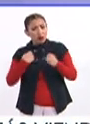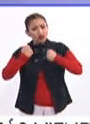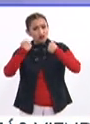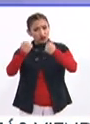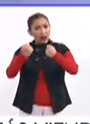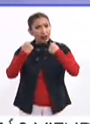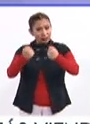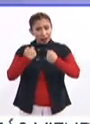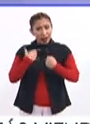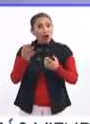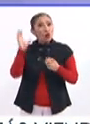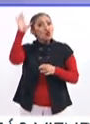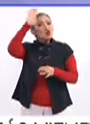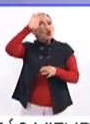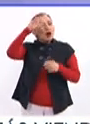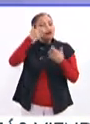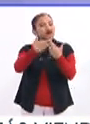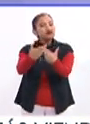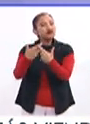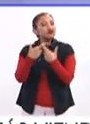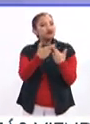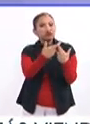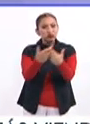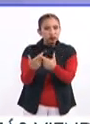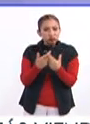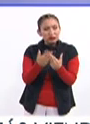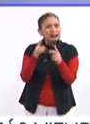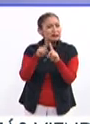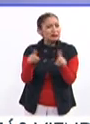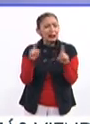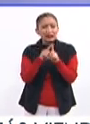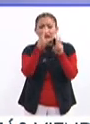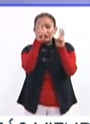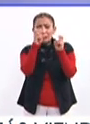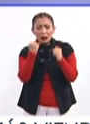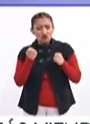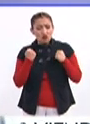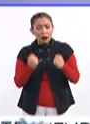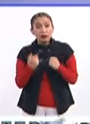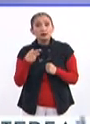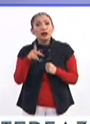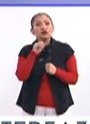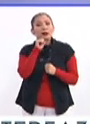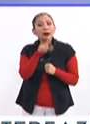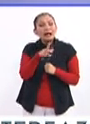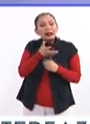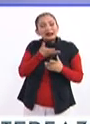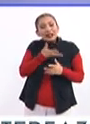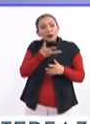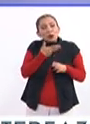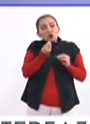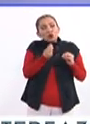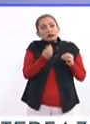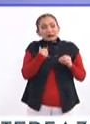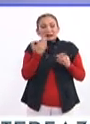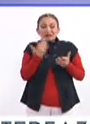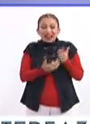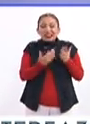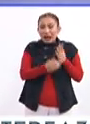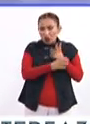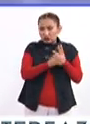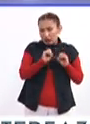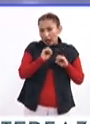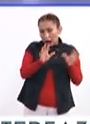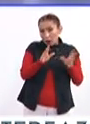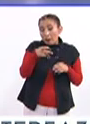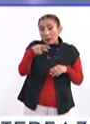potencias. Somos potencias culturales, somos potencias en muchas materias, pero también tenemos o seguimos teniendo muchas necesidades.